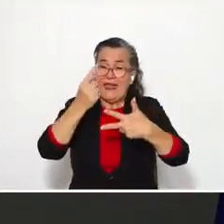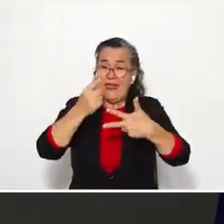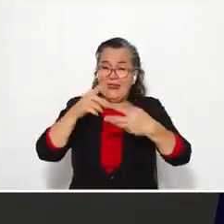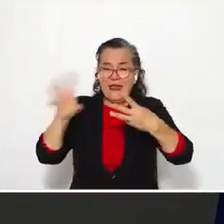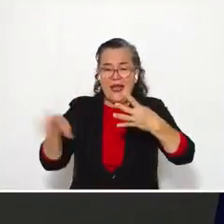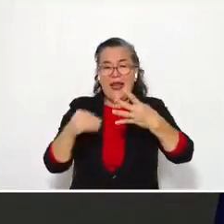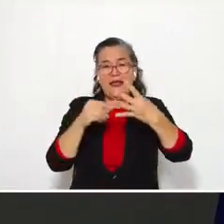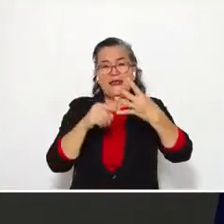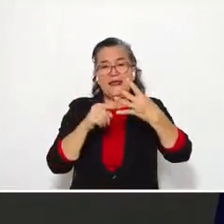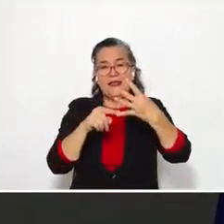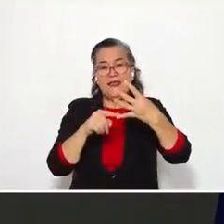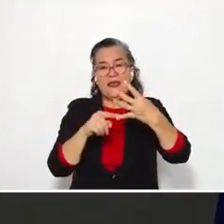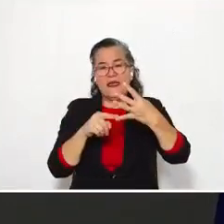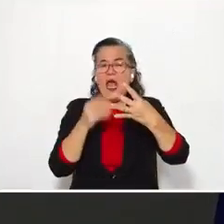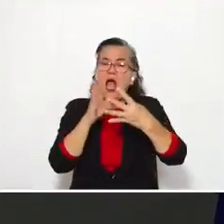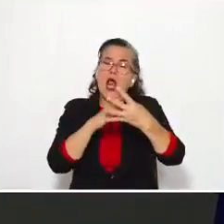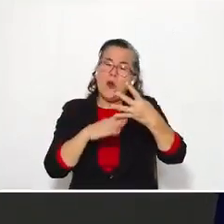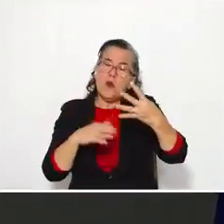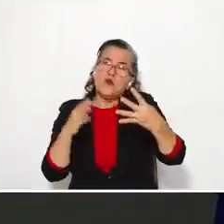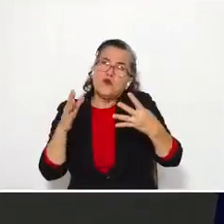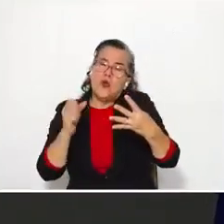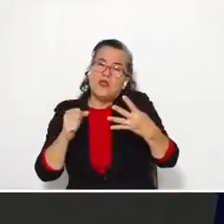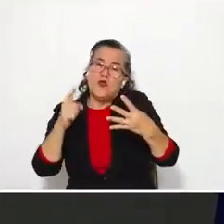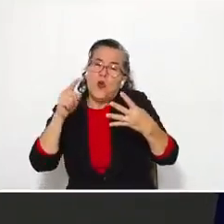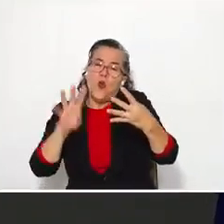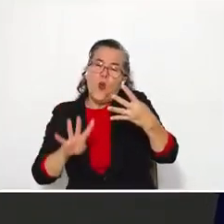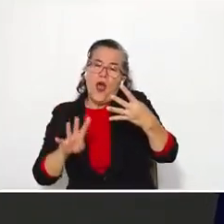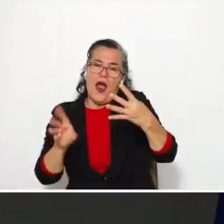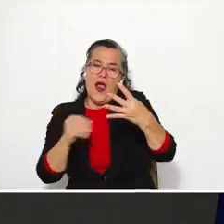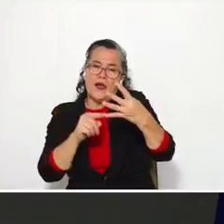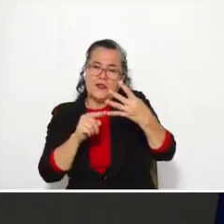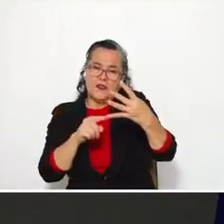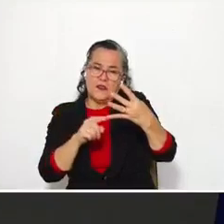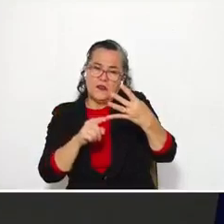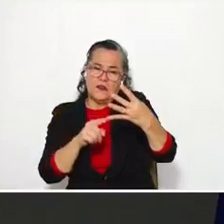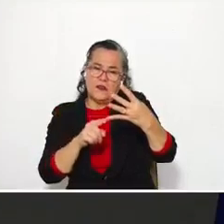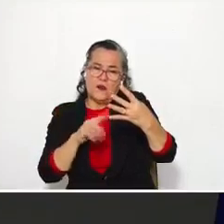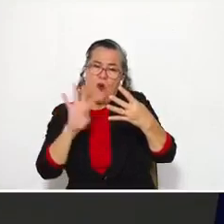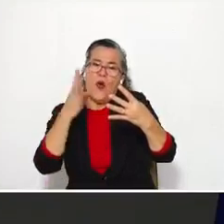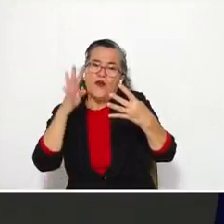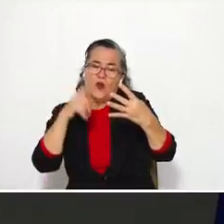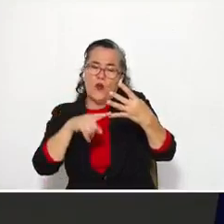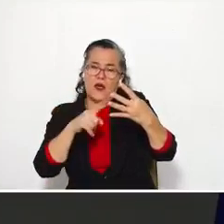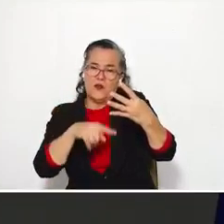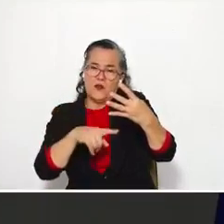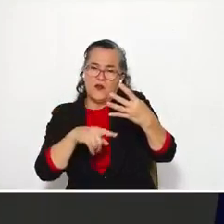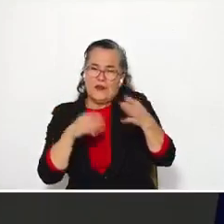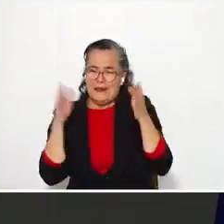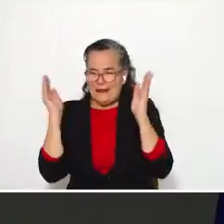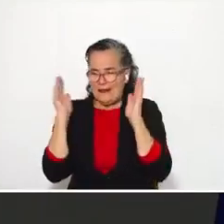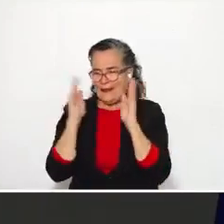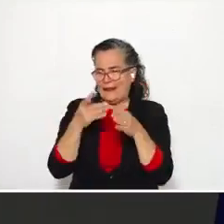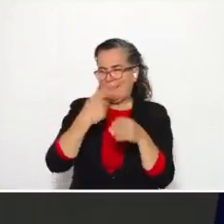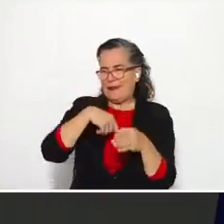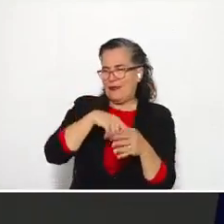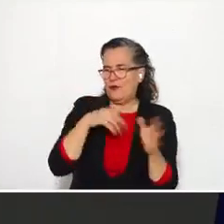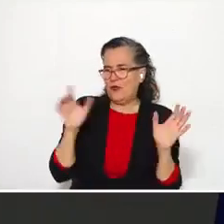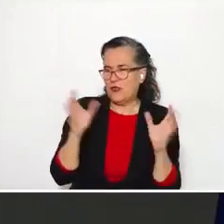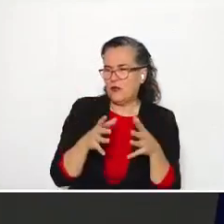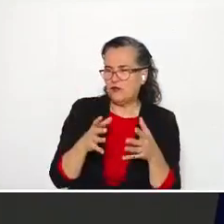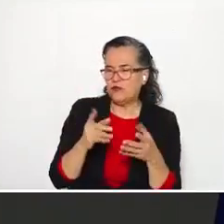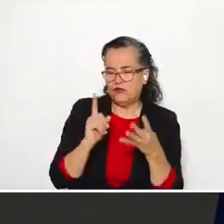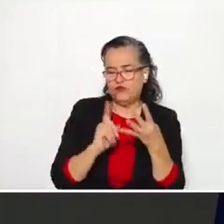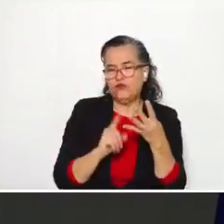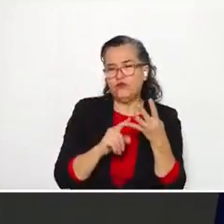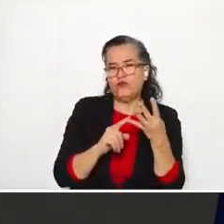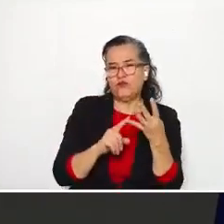añadir, algunos lo hacen, un cuarto elemento que se vuelve central en nuestra coyuntura, y